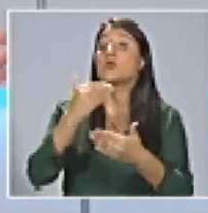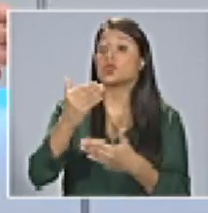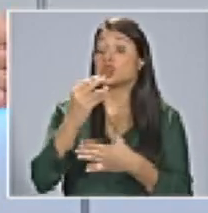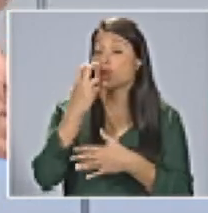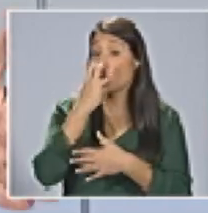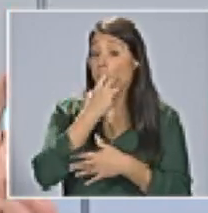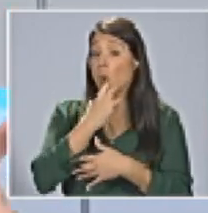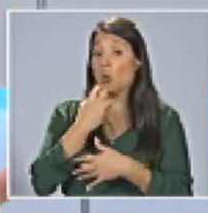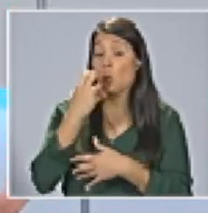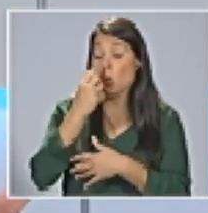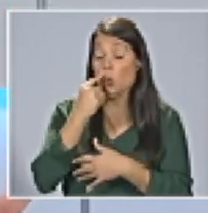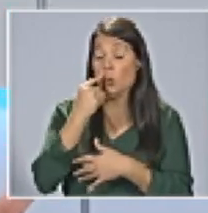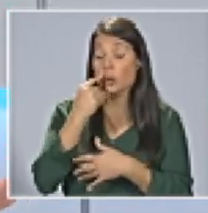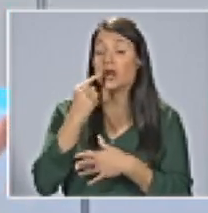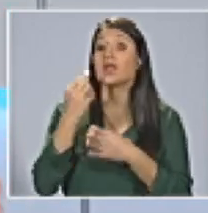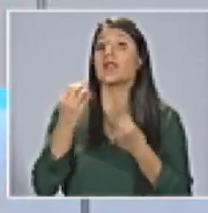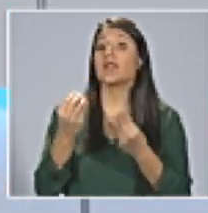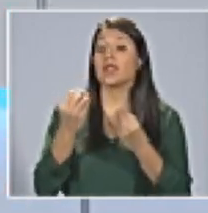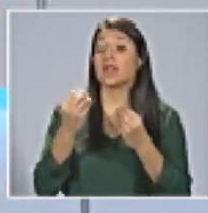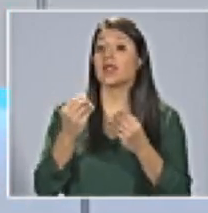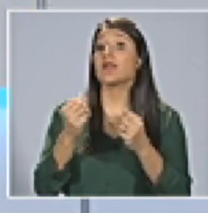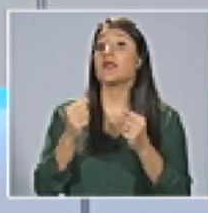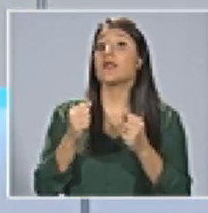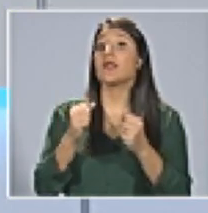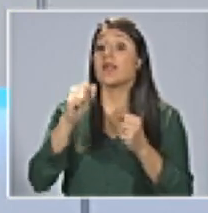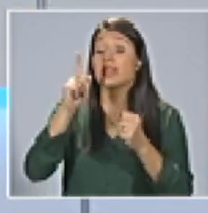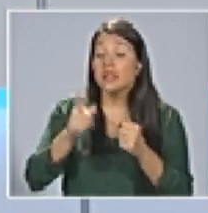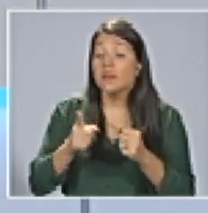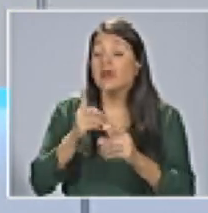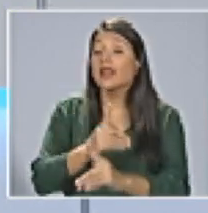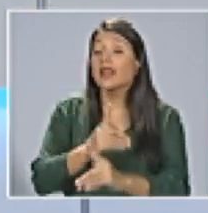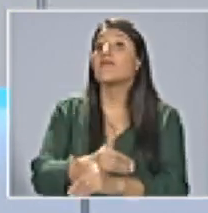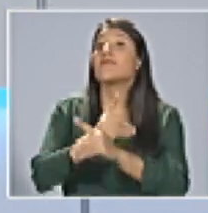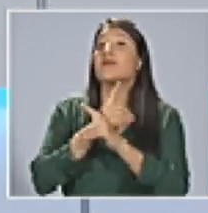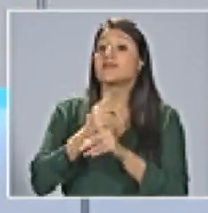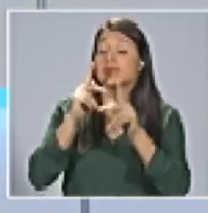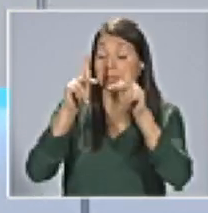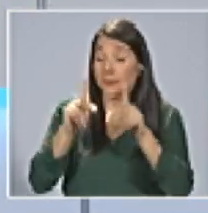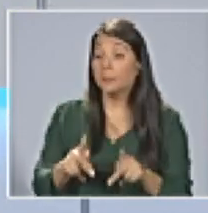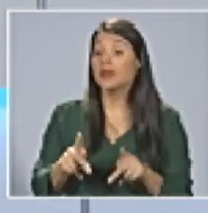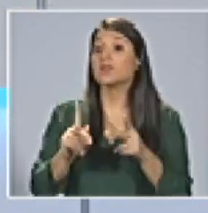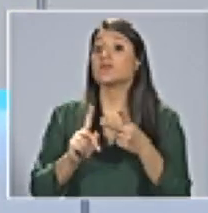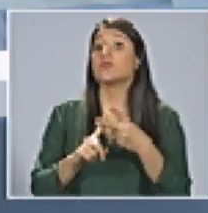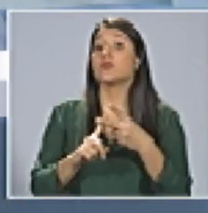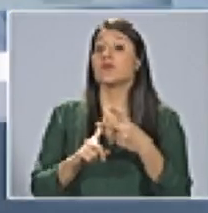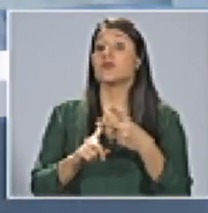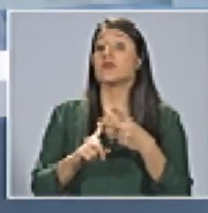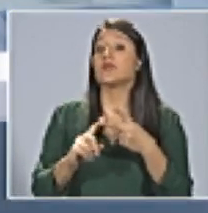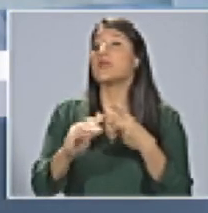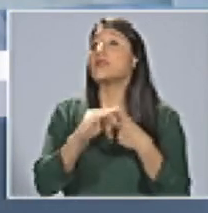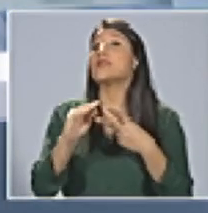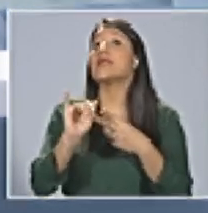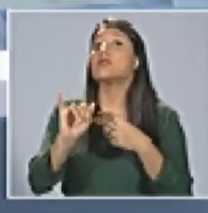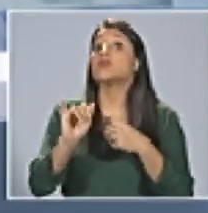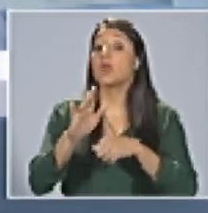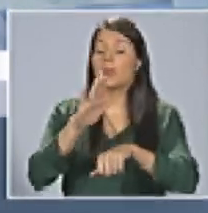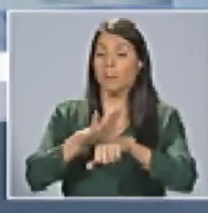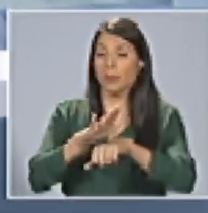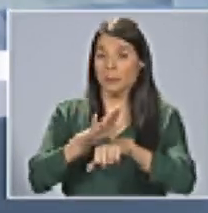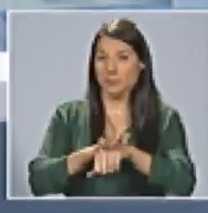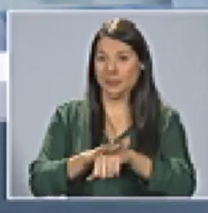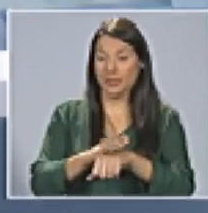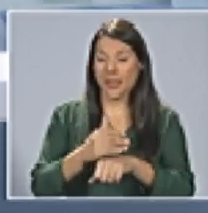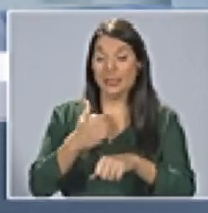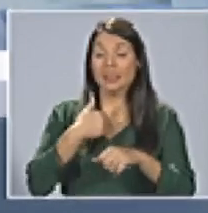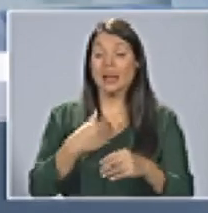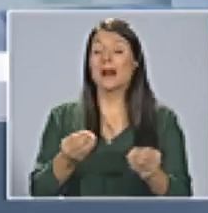es la exposición del informe, la defensa de la persona investigada, que permitan que sean